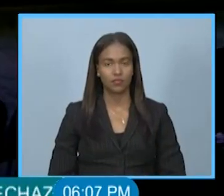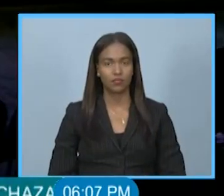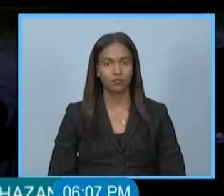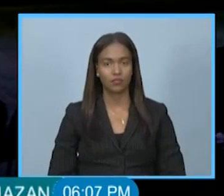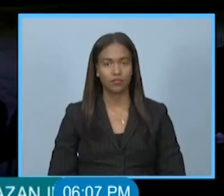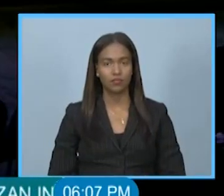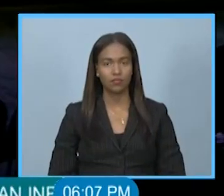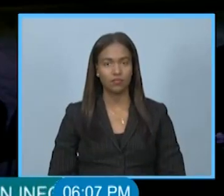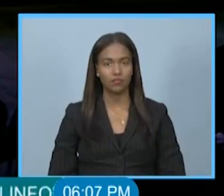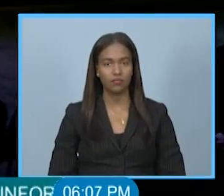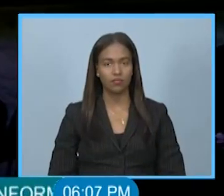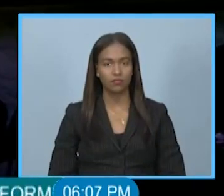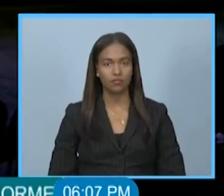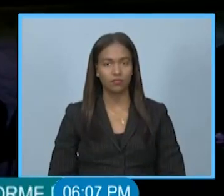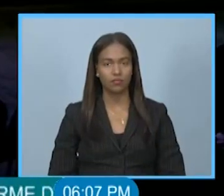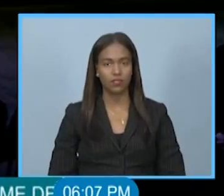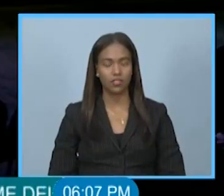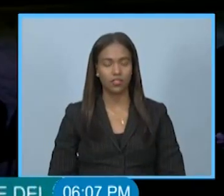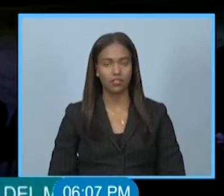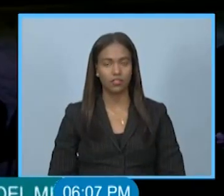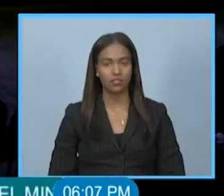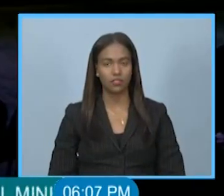2 2 1